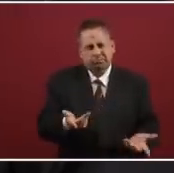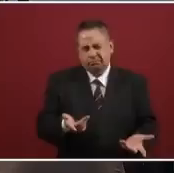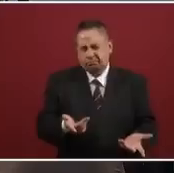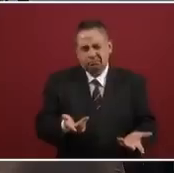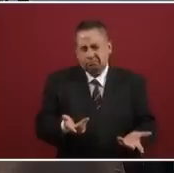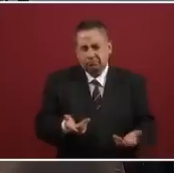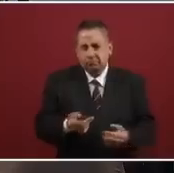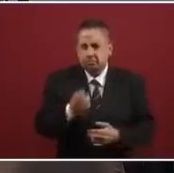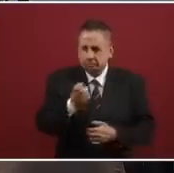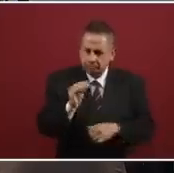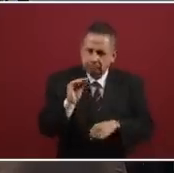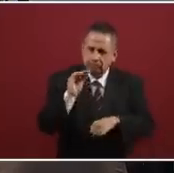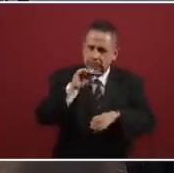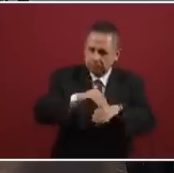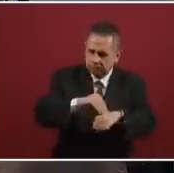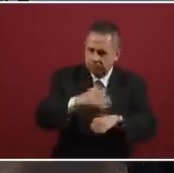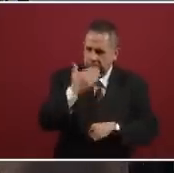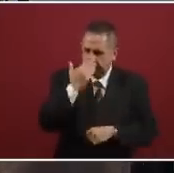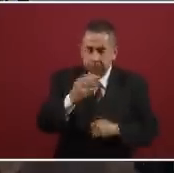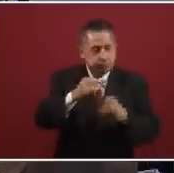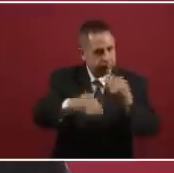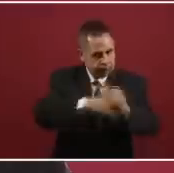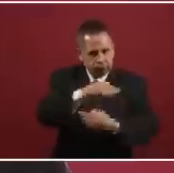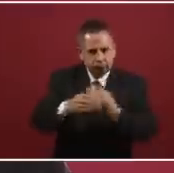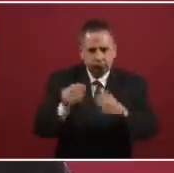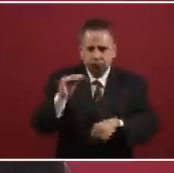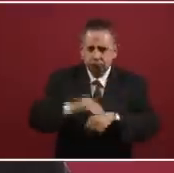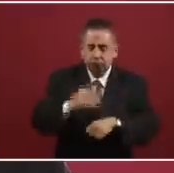Entonces, aportarnos bien todos.